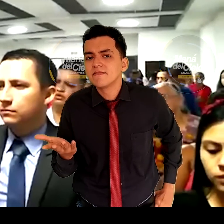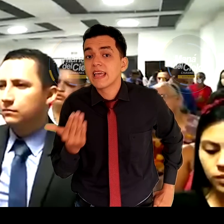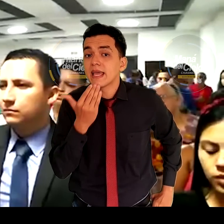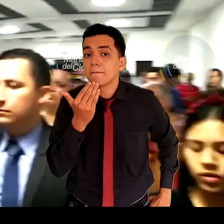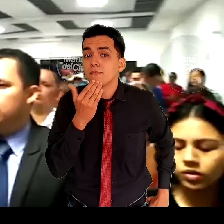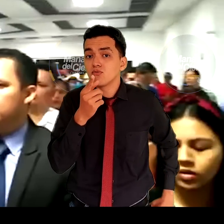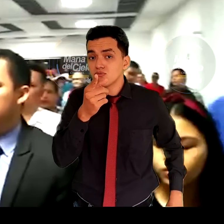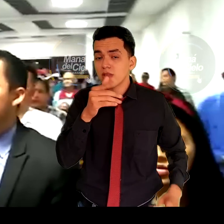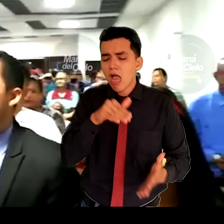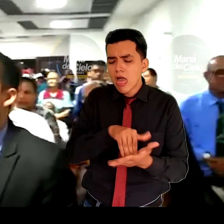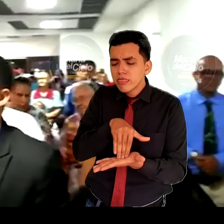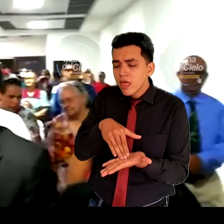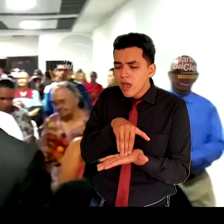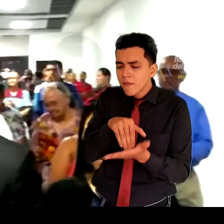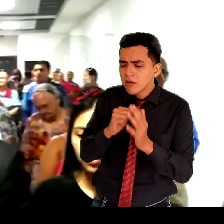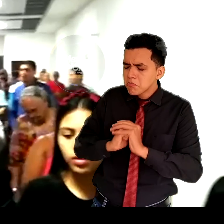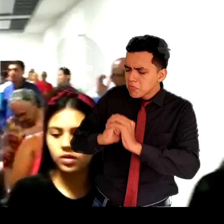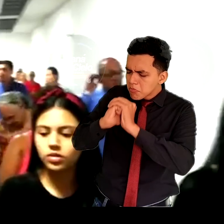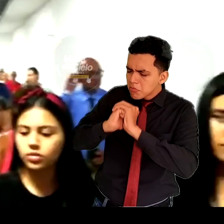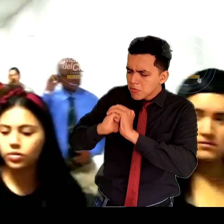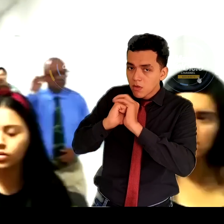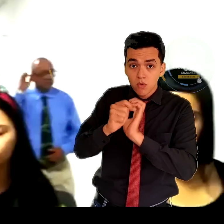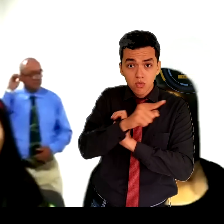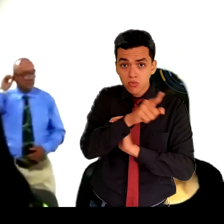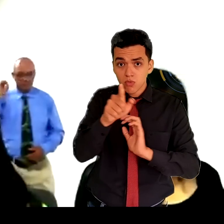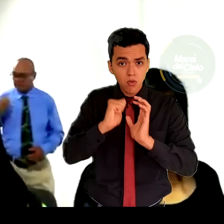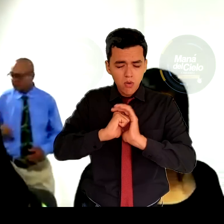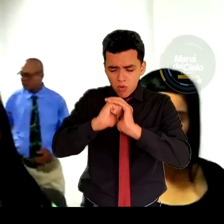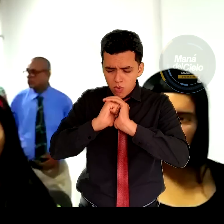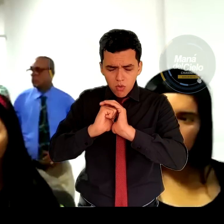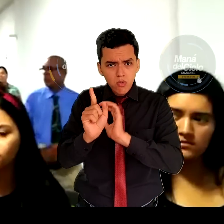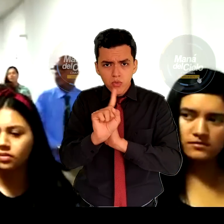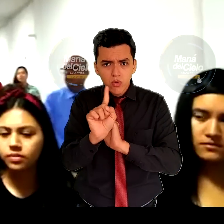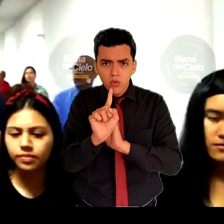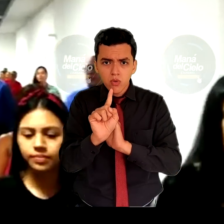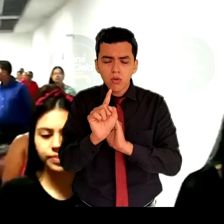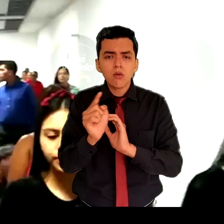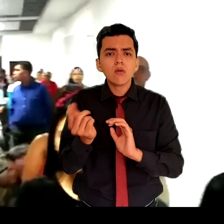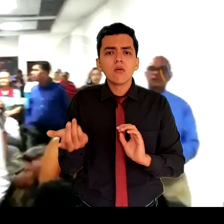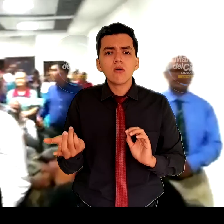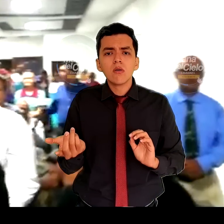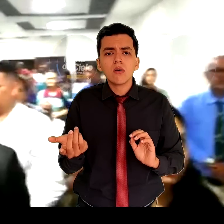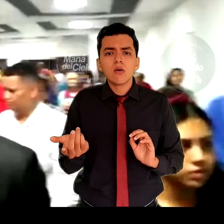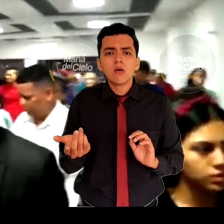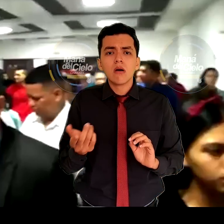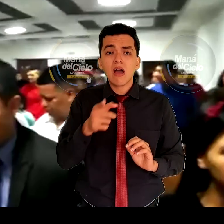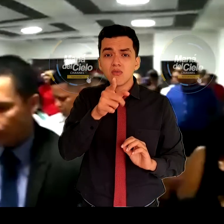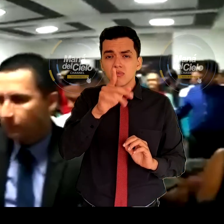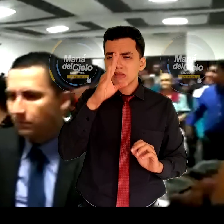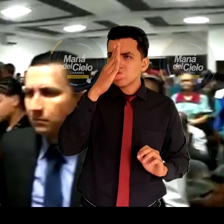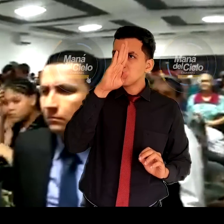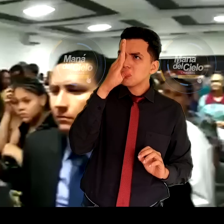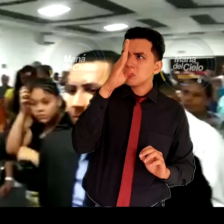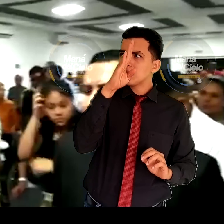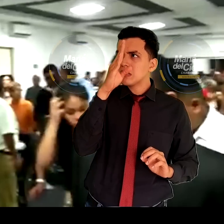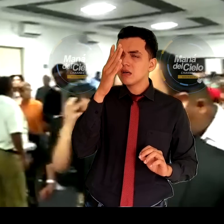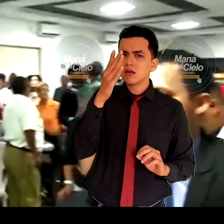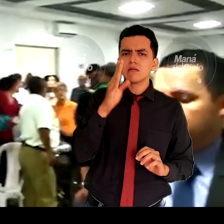noche está débil porque no está orando. Yo quiero orar por alguien en esta noche que tiene incredulidad.